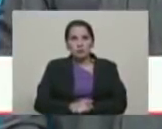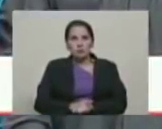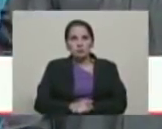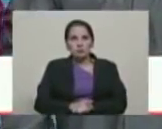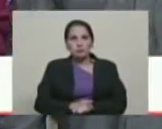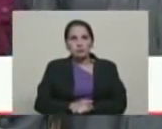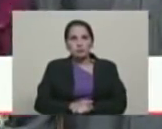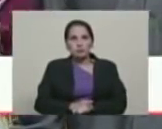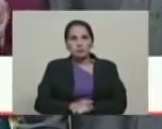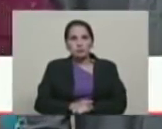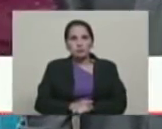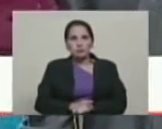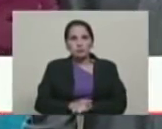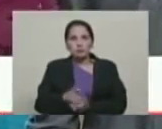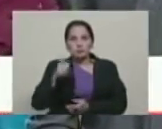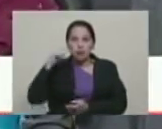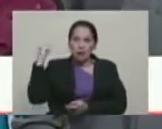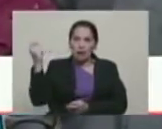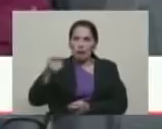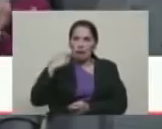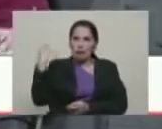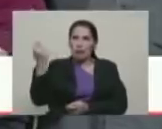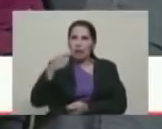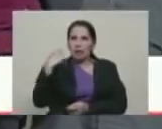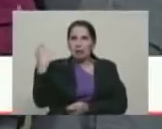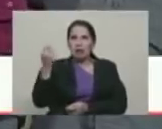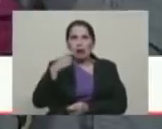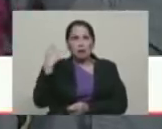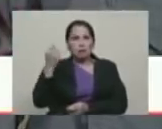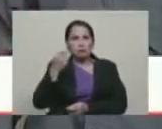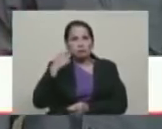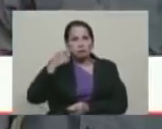En el campo, periurbano, perirural,